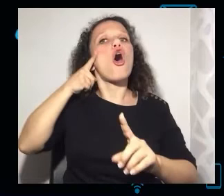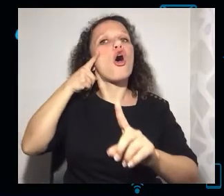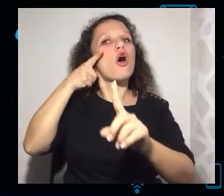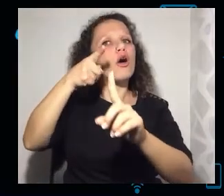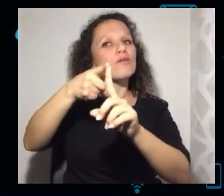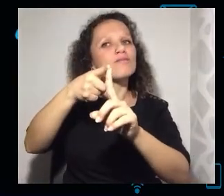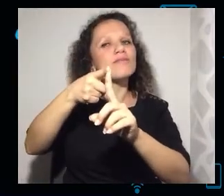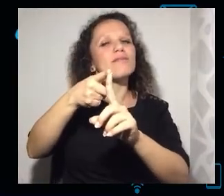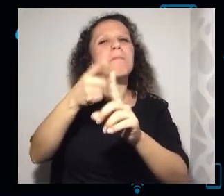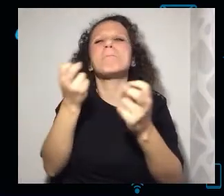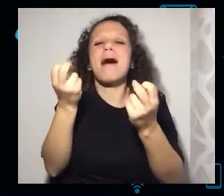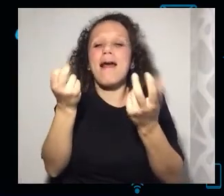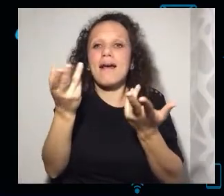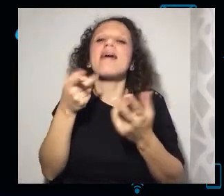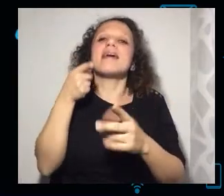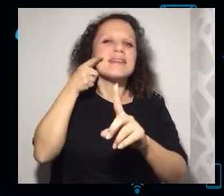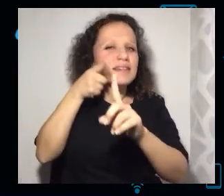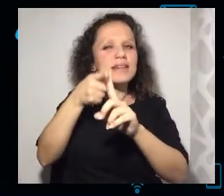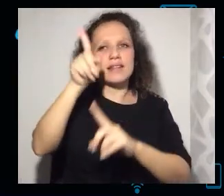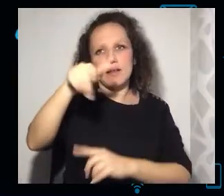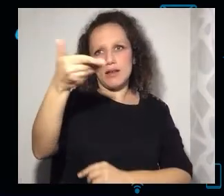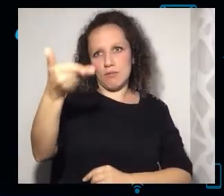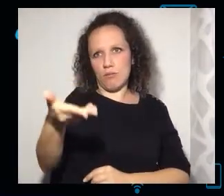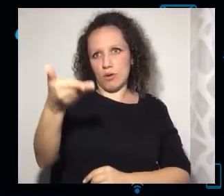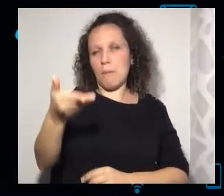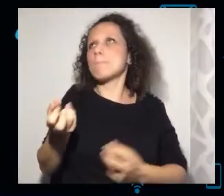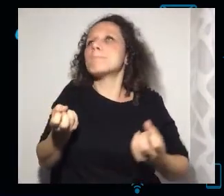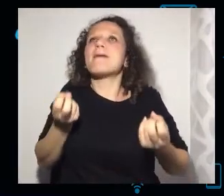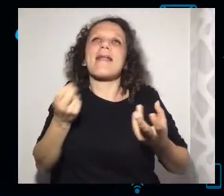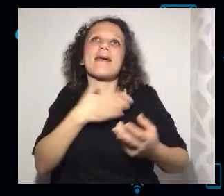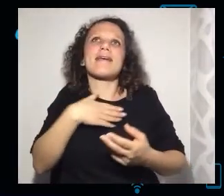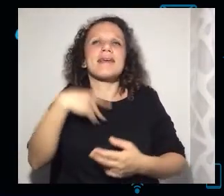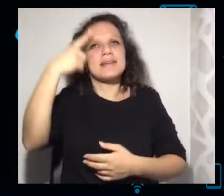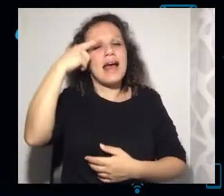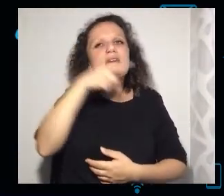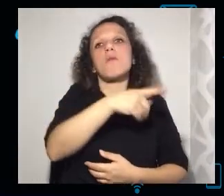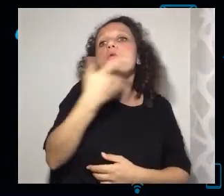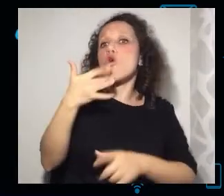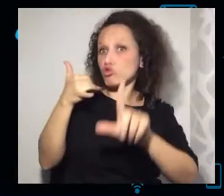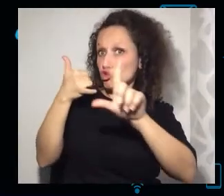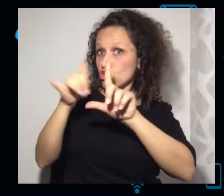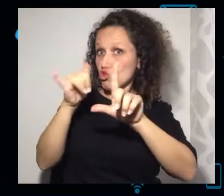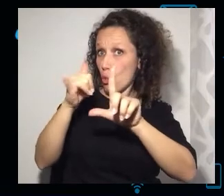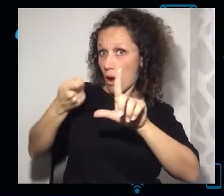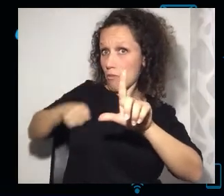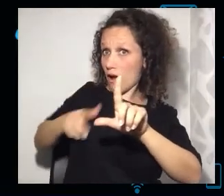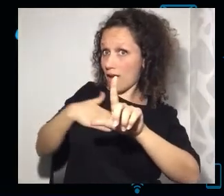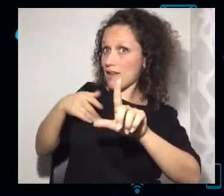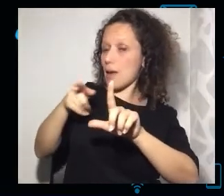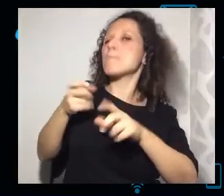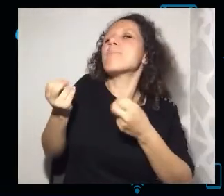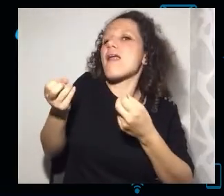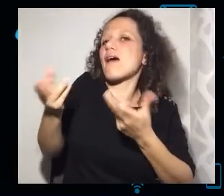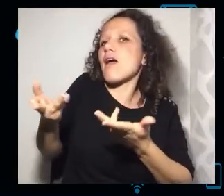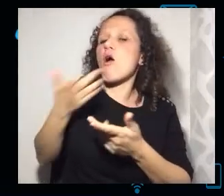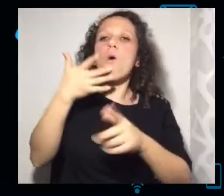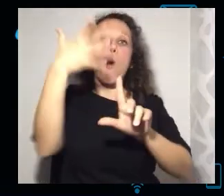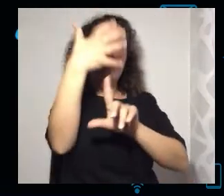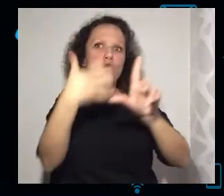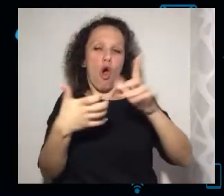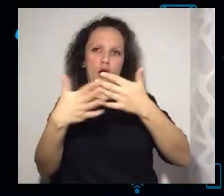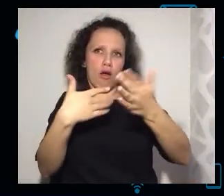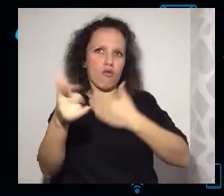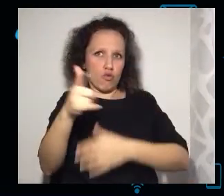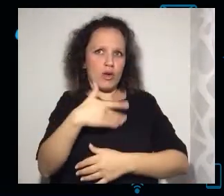de para qué quieres aprender a usar esto para que quiere ser un youtuber para que quieres tener tu propio blog no pues en esa